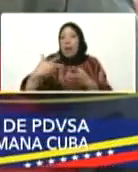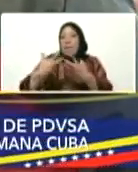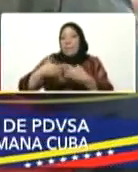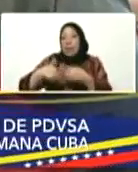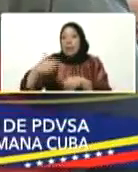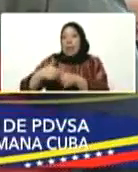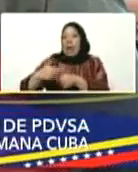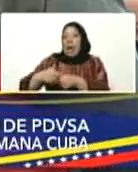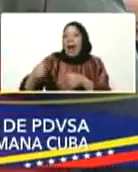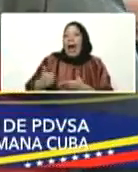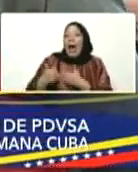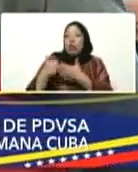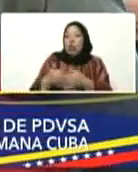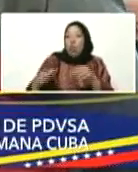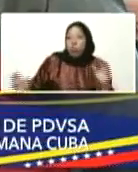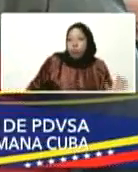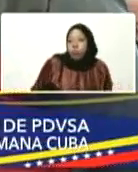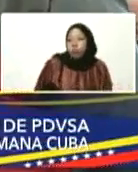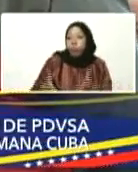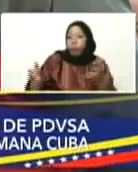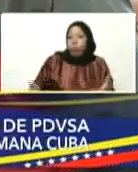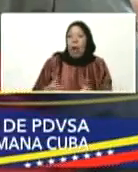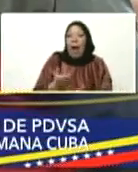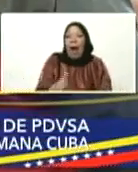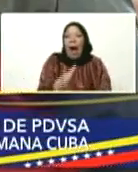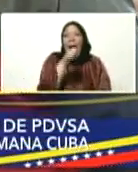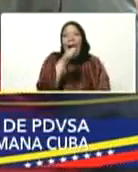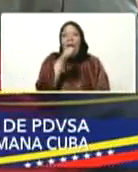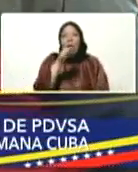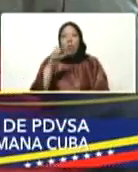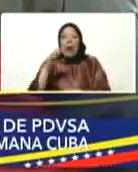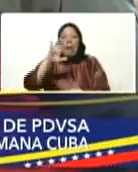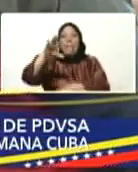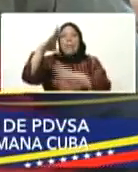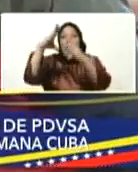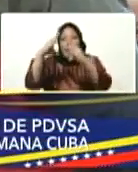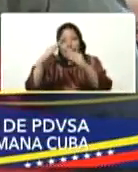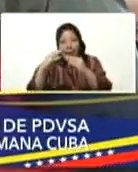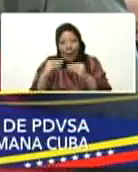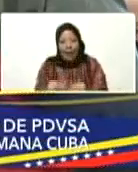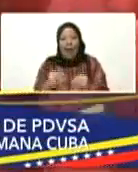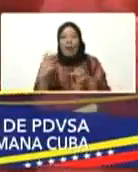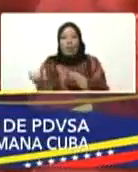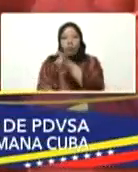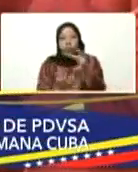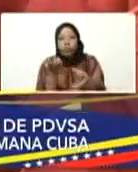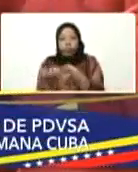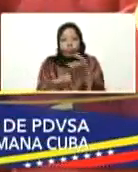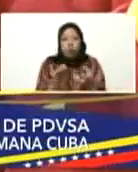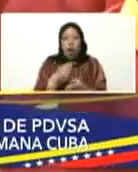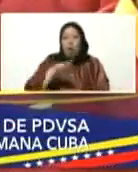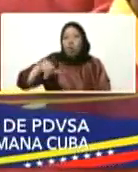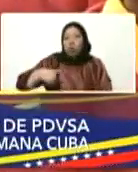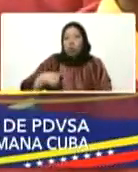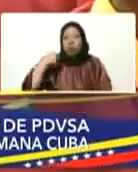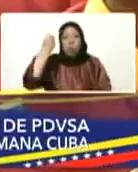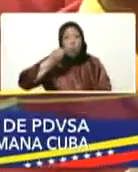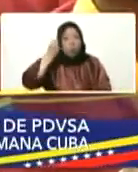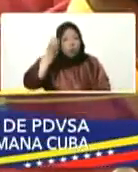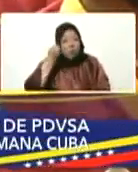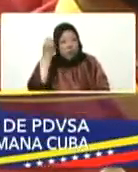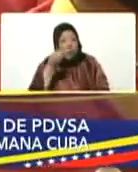agua hacia la zona del incendio. Allí utilizamos toda nuestra experticia, todas las